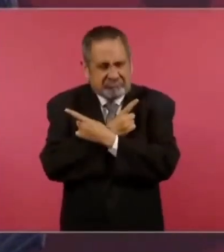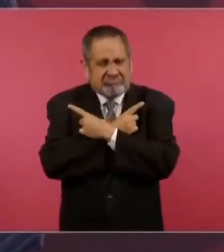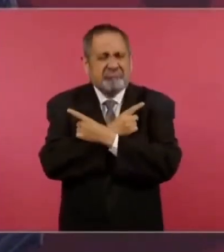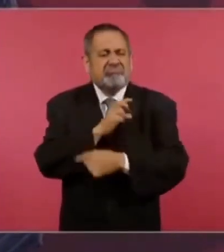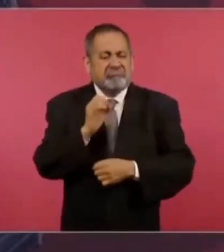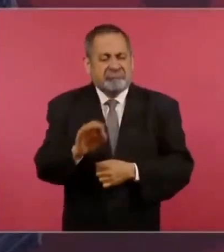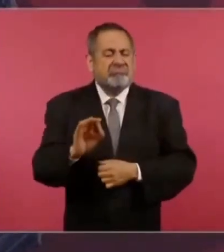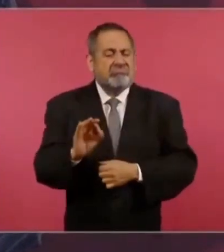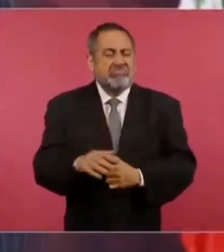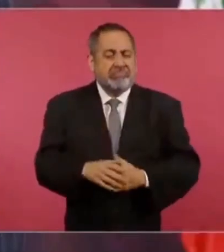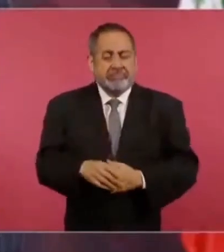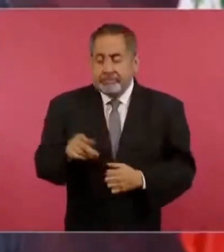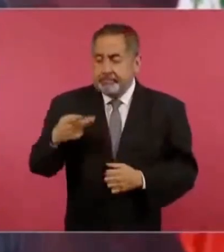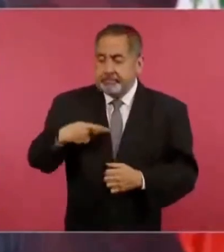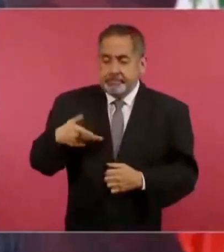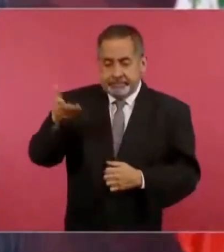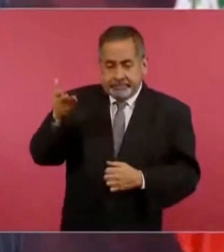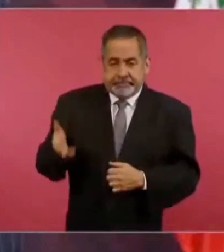Es un hombre